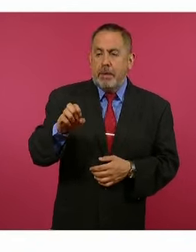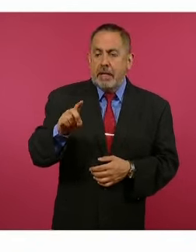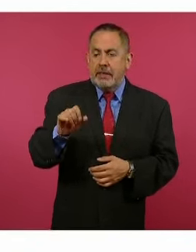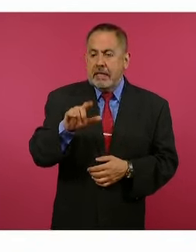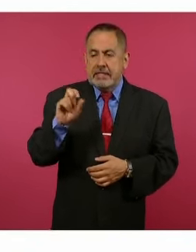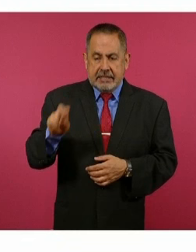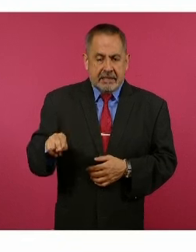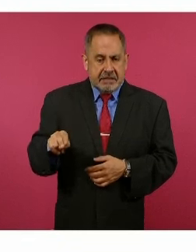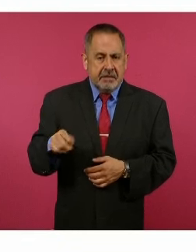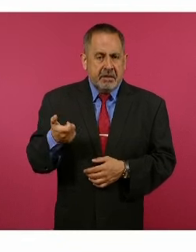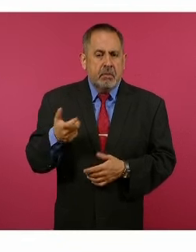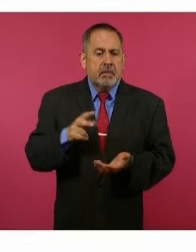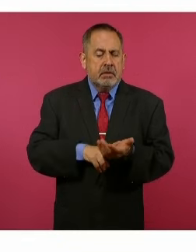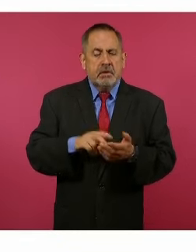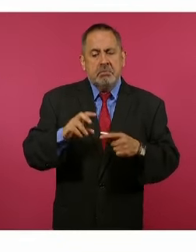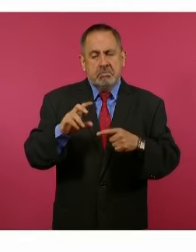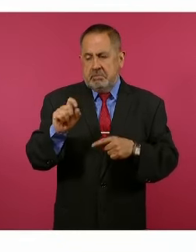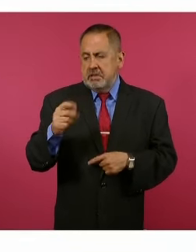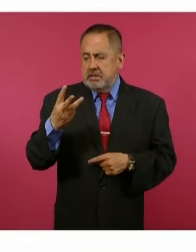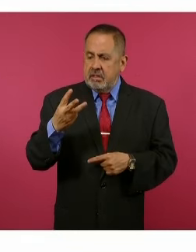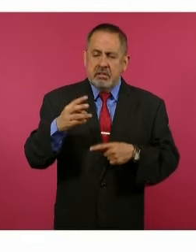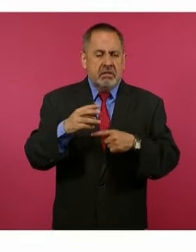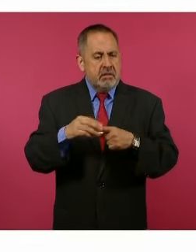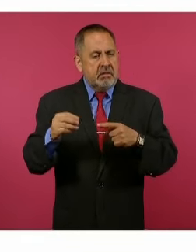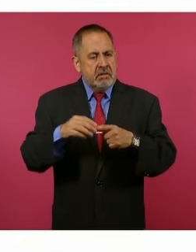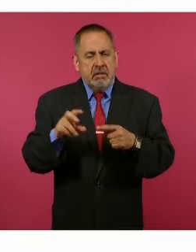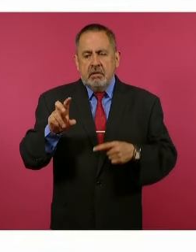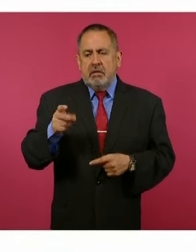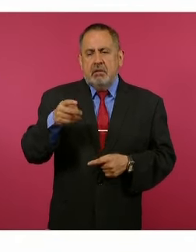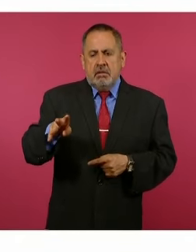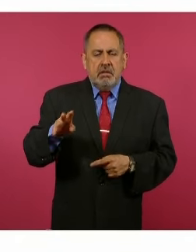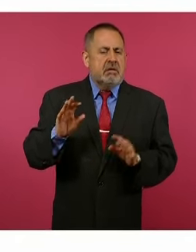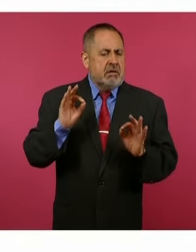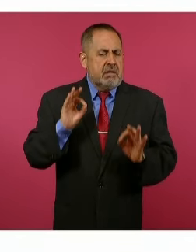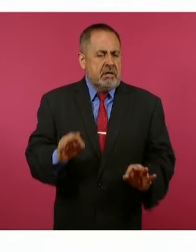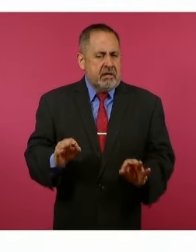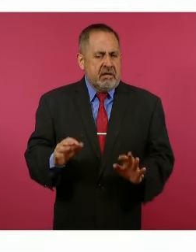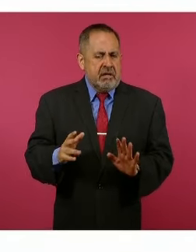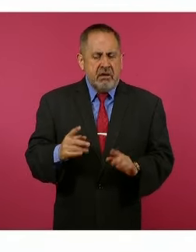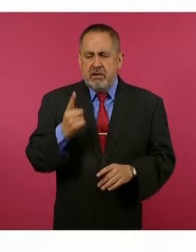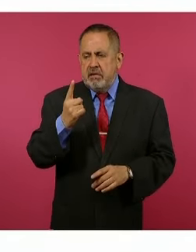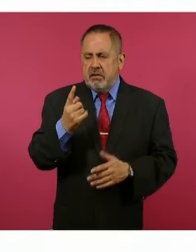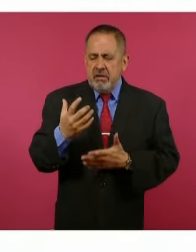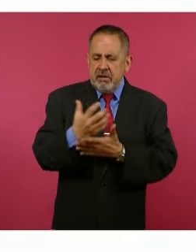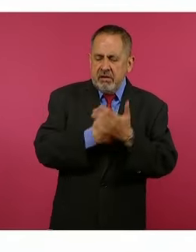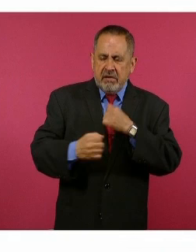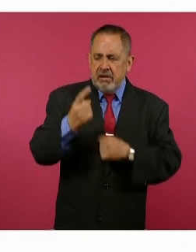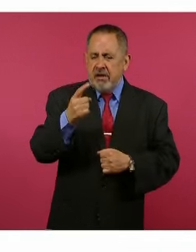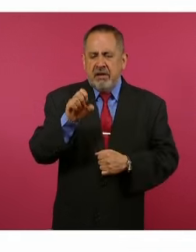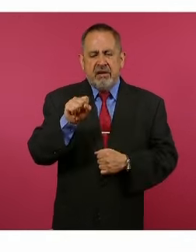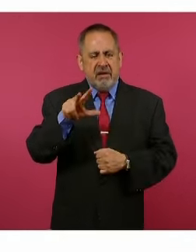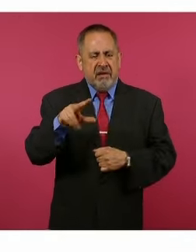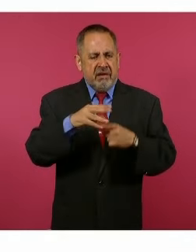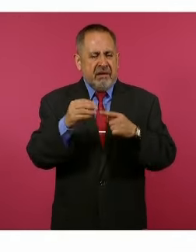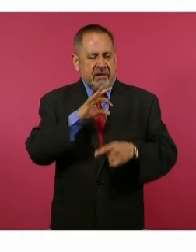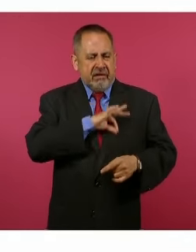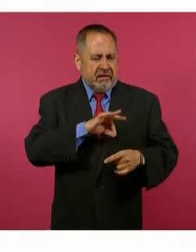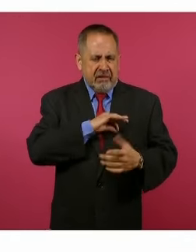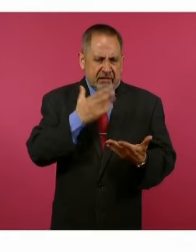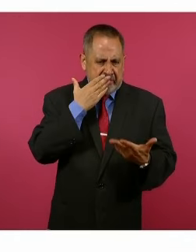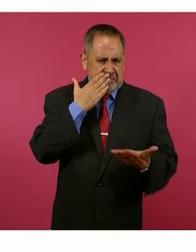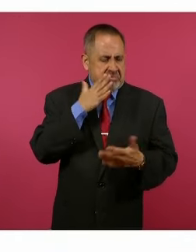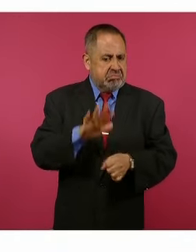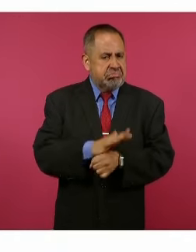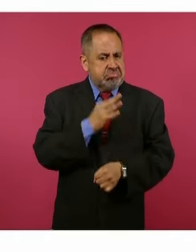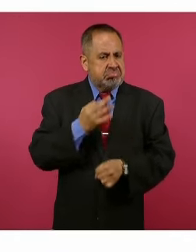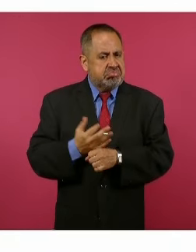litro en 23 p39 cavos un pes con 68 centavos por debajo del promedio y una ganancia